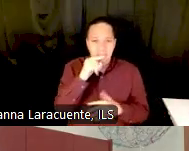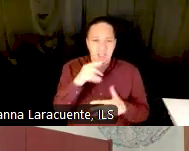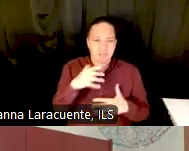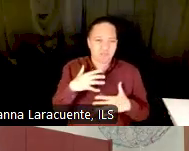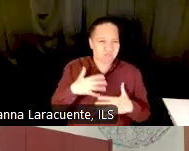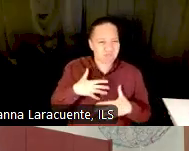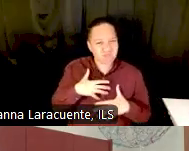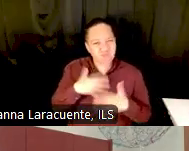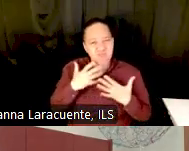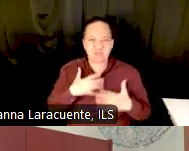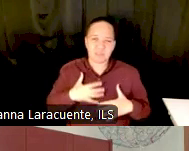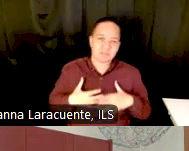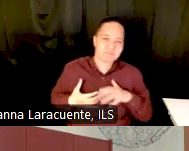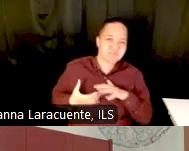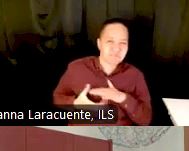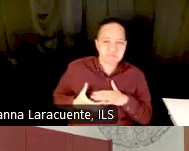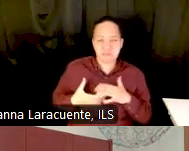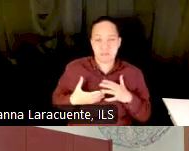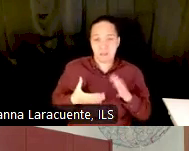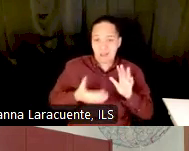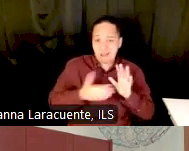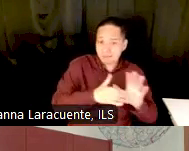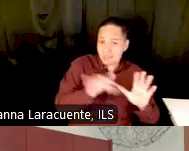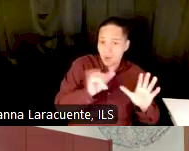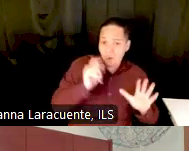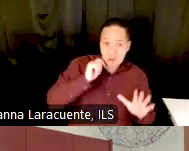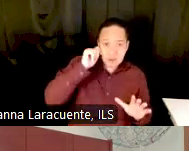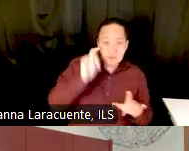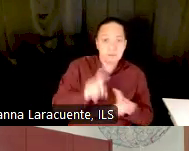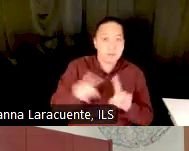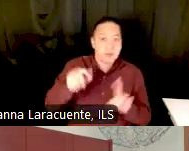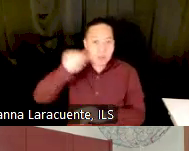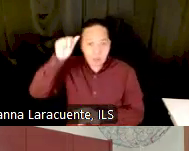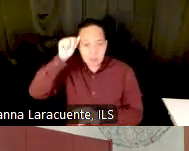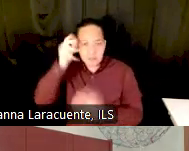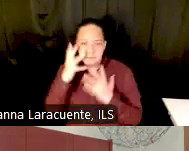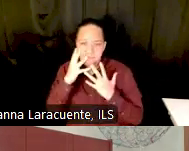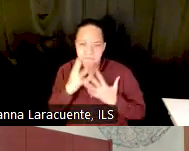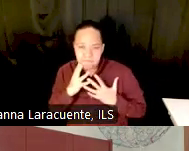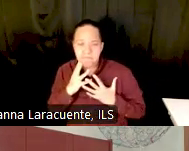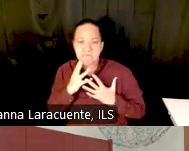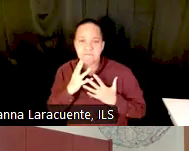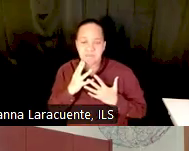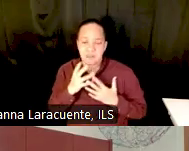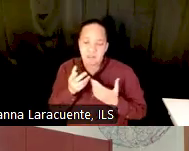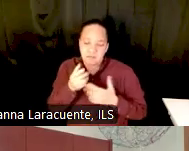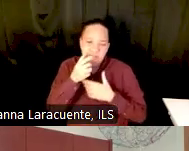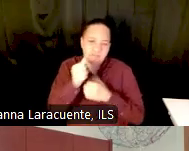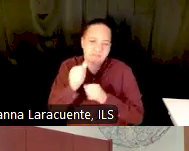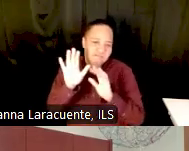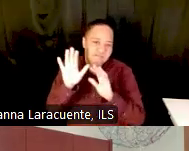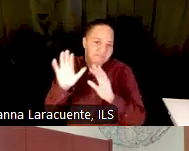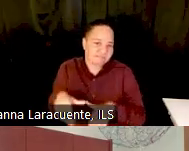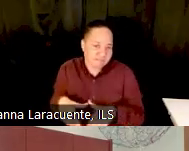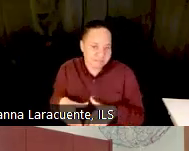irritabilidad es más frecuente. Igual en el adolescente, sin embargo en el adulto es la tristeza, la pérdida de interés, el síntoma